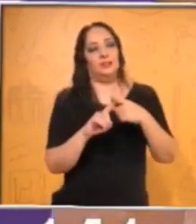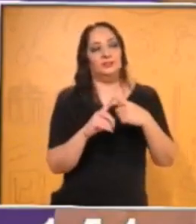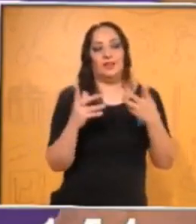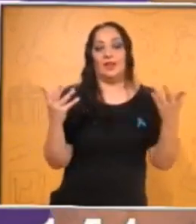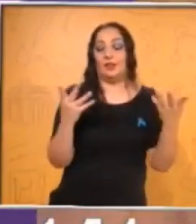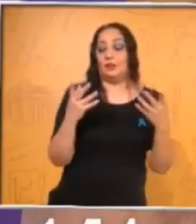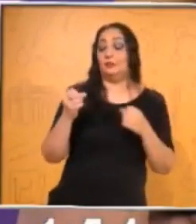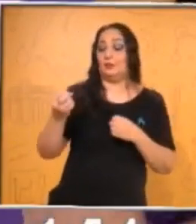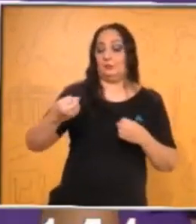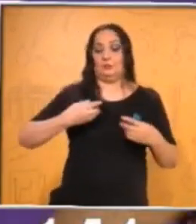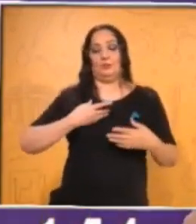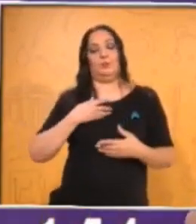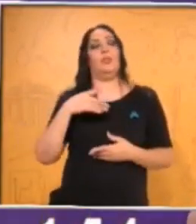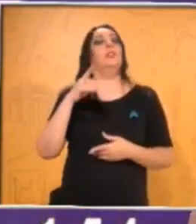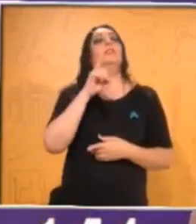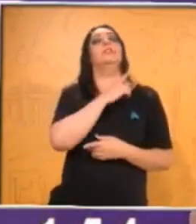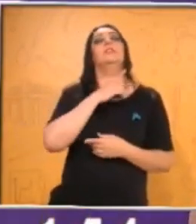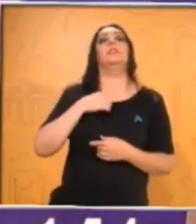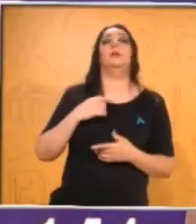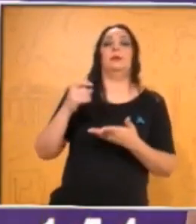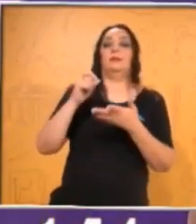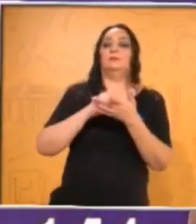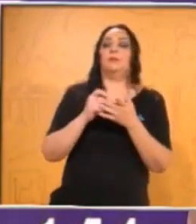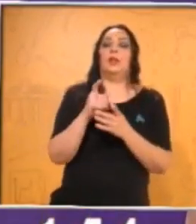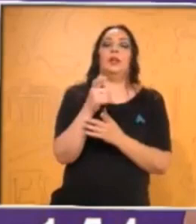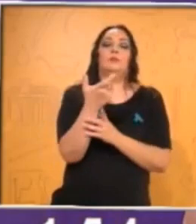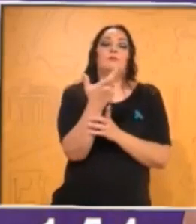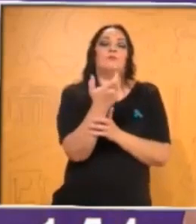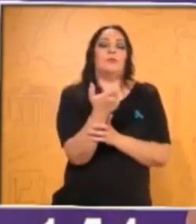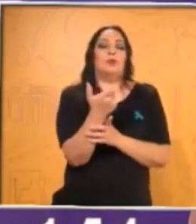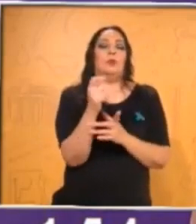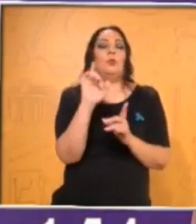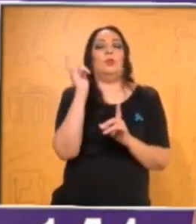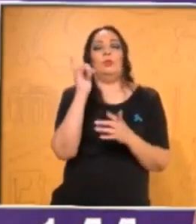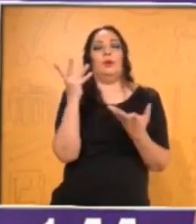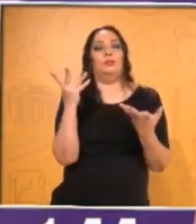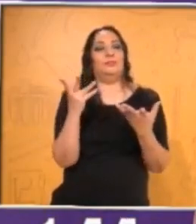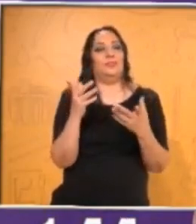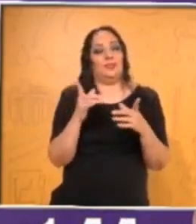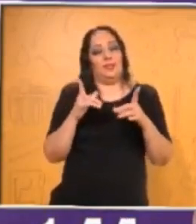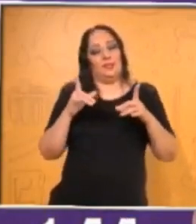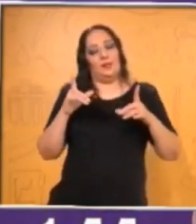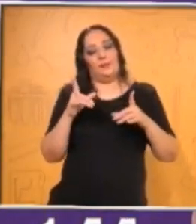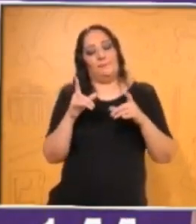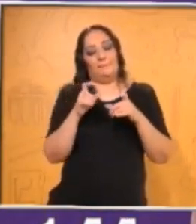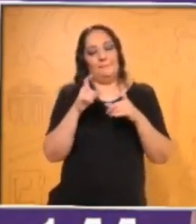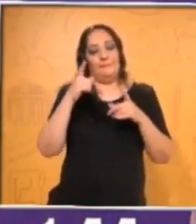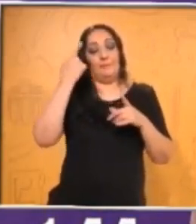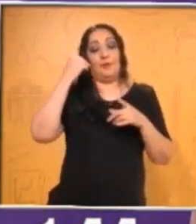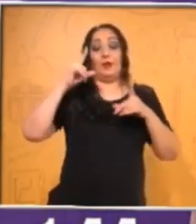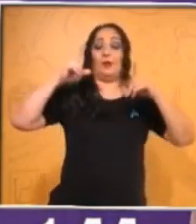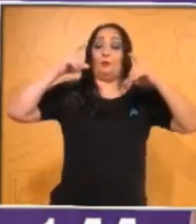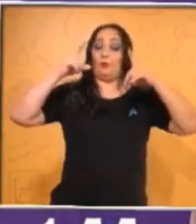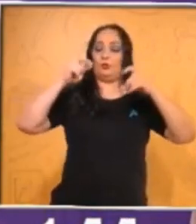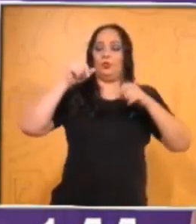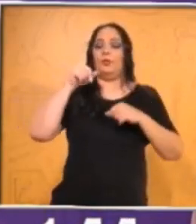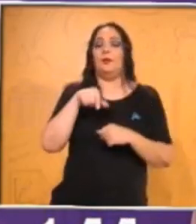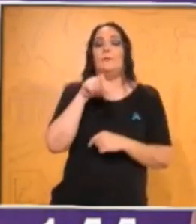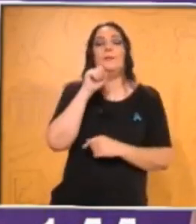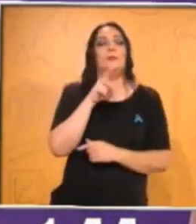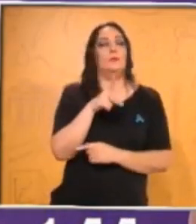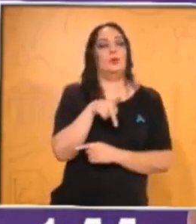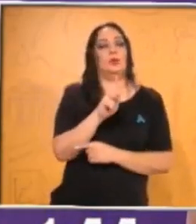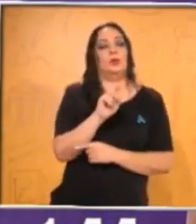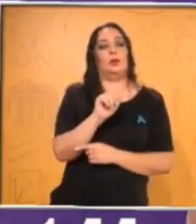Ahí mándenos también el screenshot, la captura de pantalla o lo que hayas de aquí de